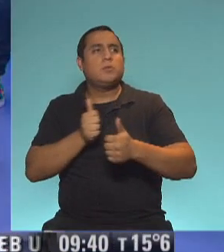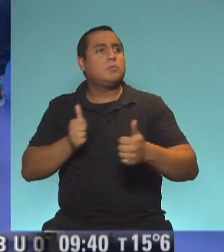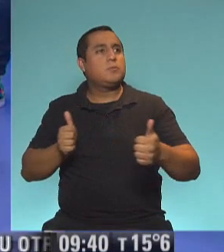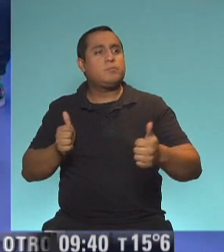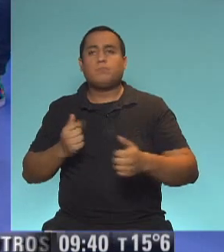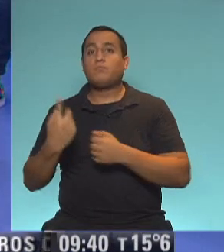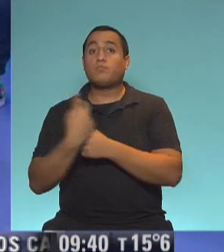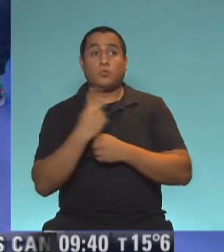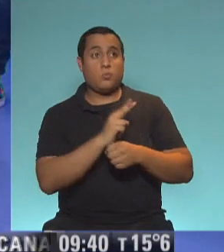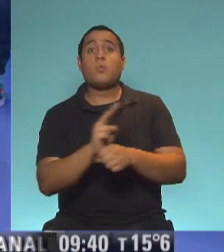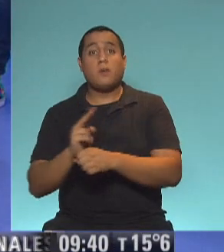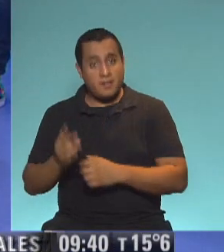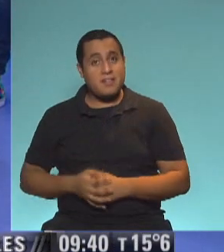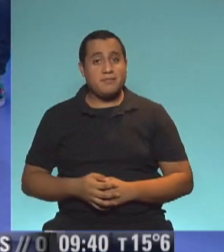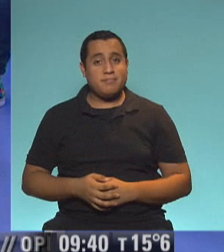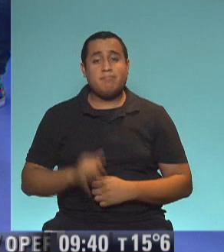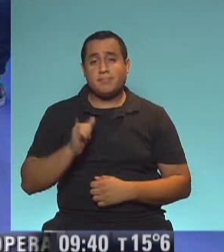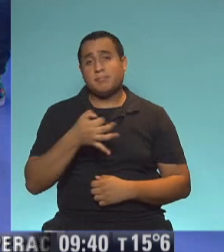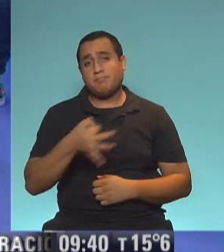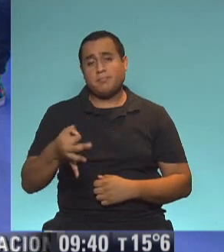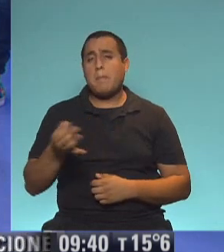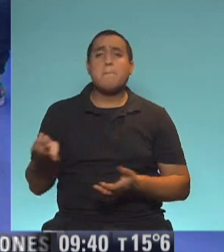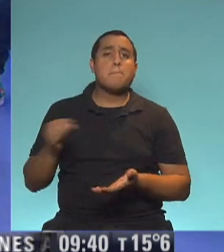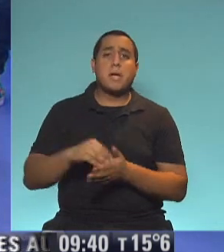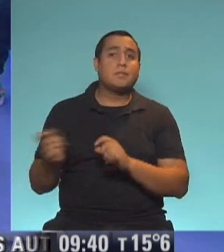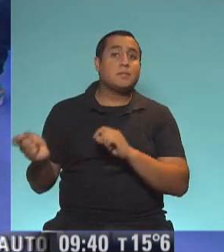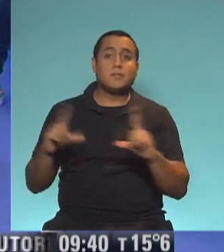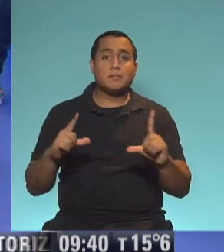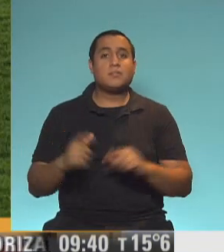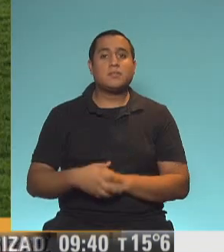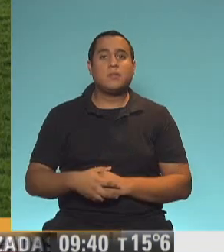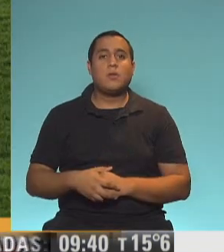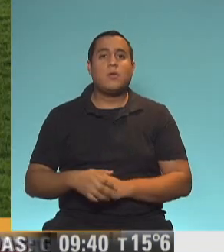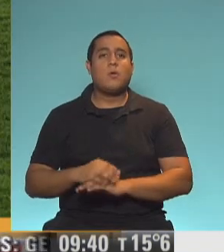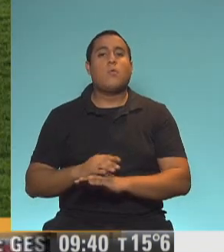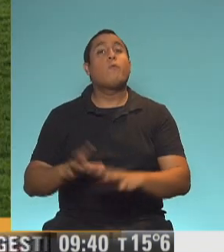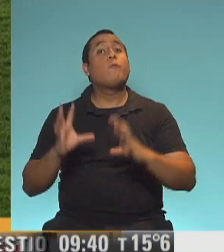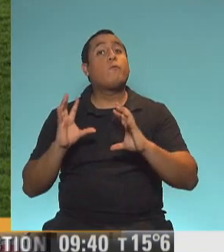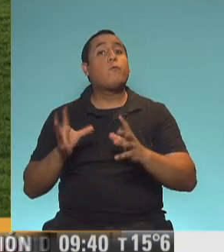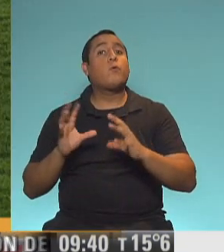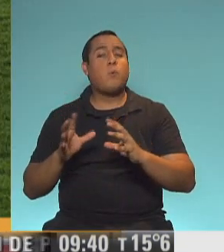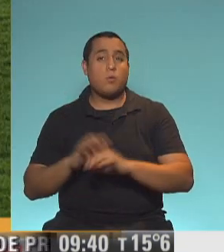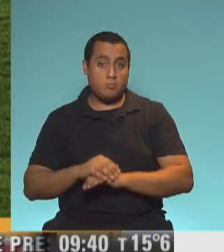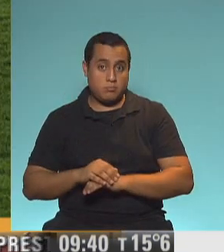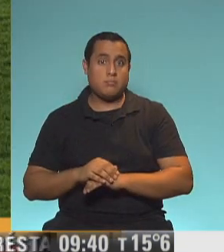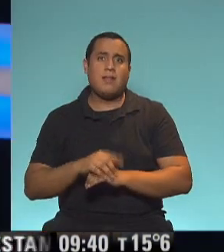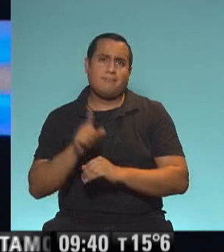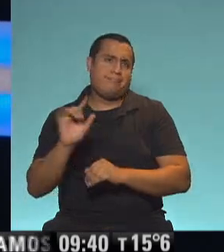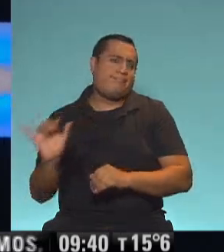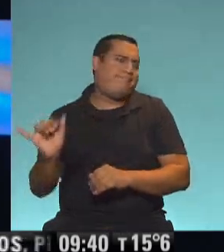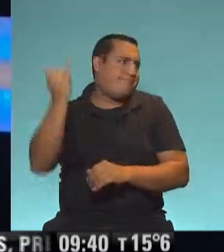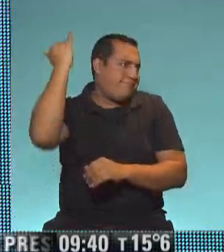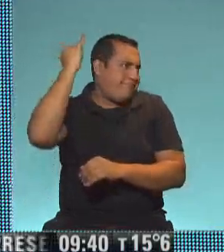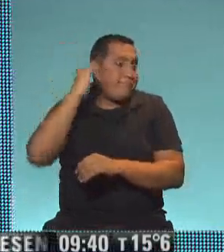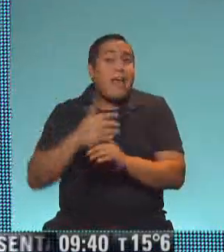calles. Exactamente. Bien. ¿Qué más tenemos? ¿Hay más? Tenemos más. ¡Ah! Ah, sí. Pero,